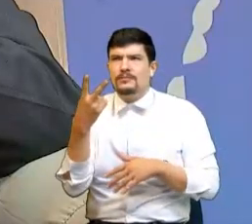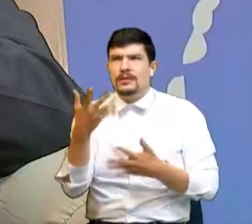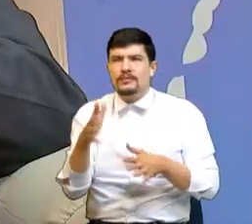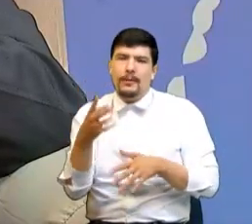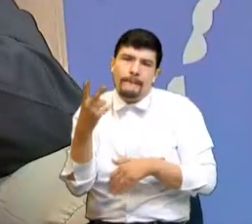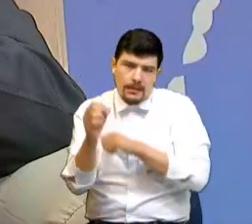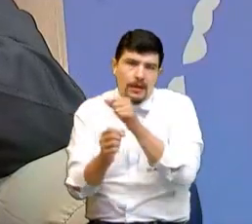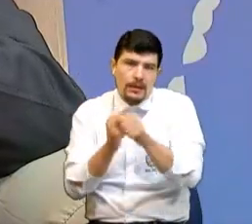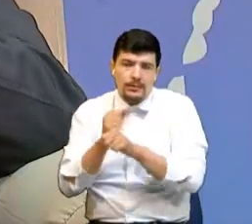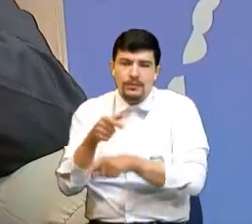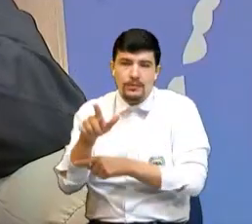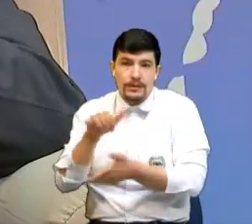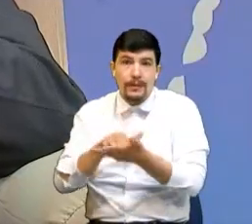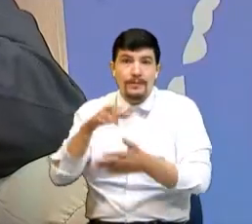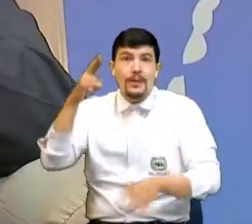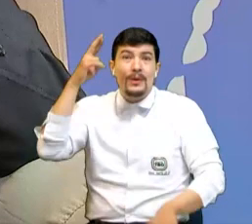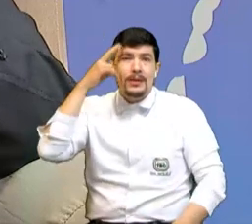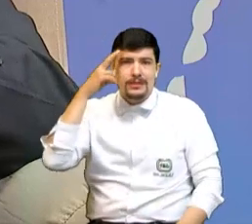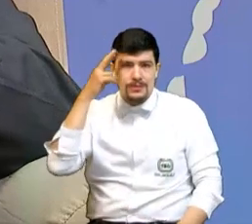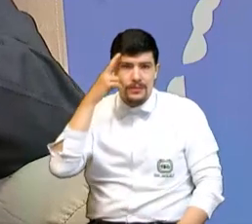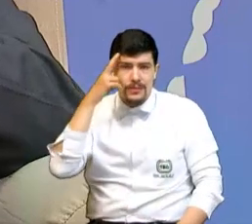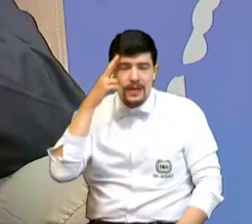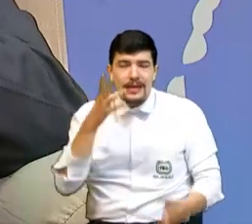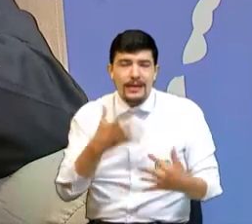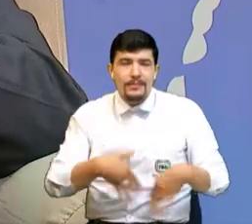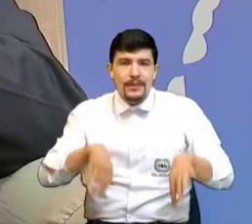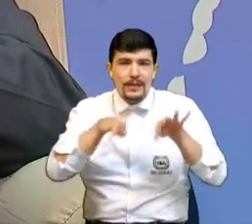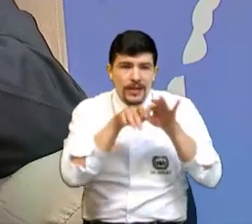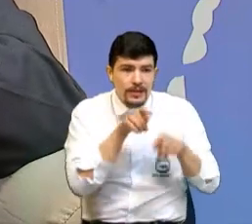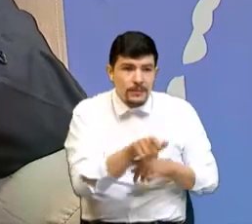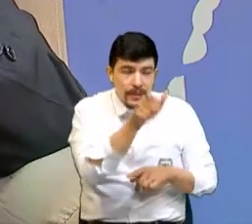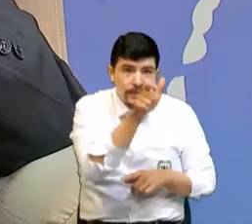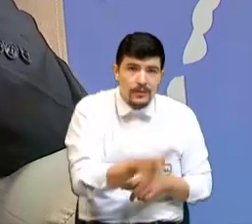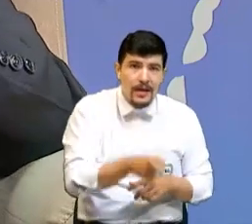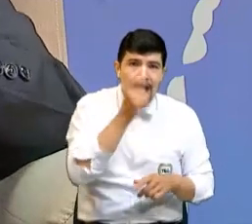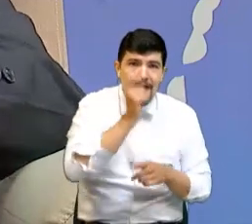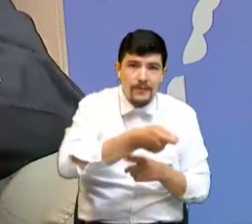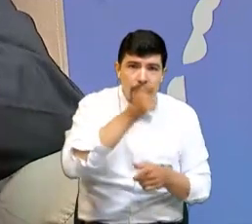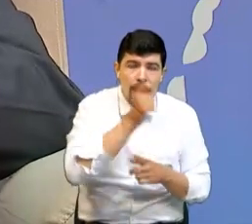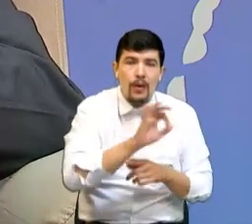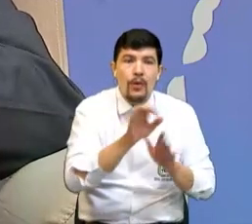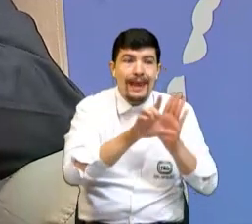a los 20 años. Por ello es que el legislador está